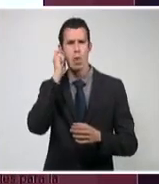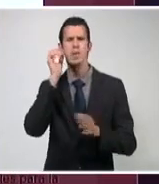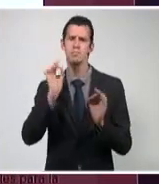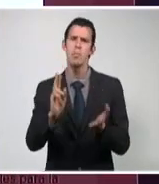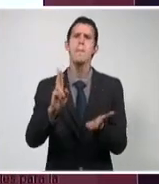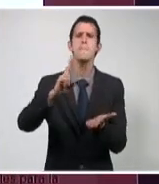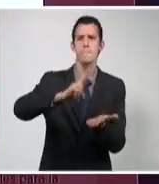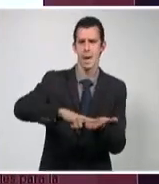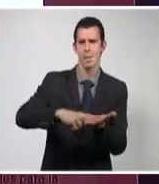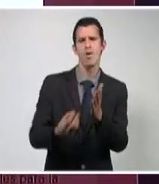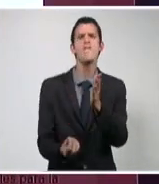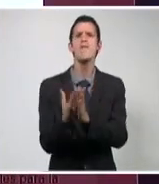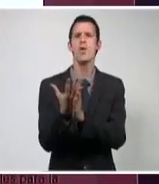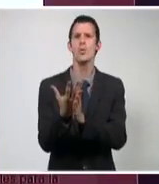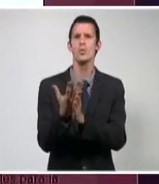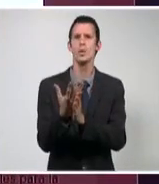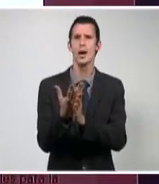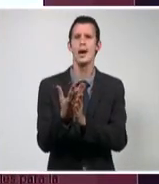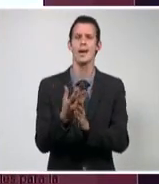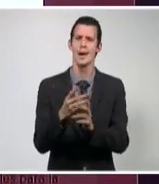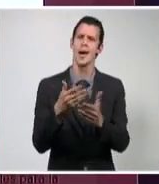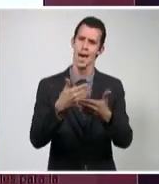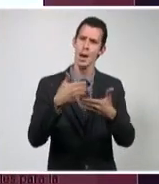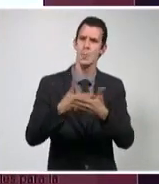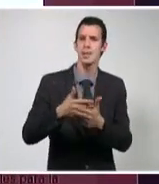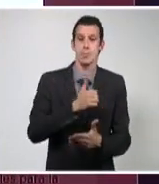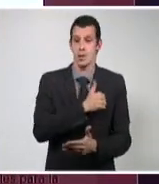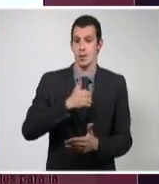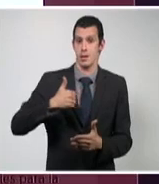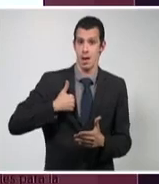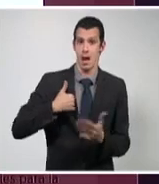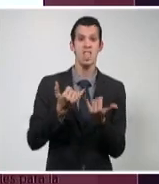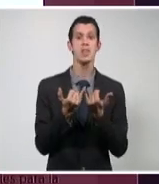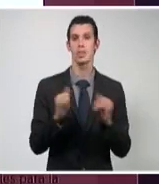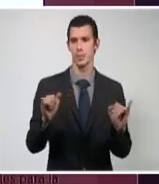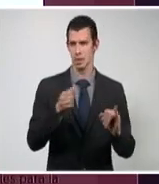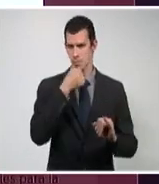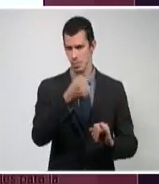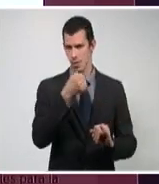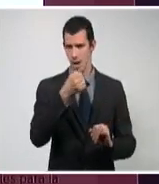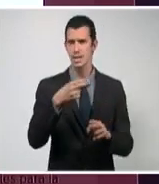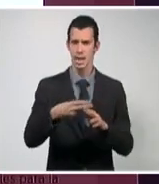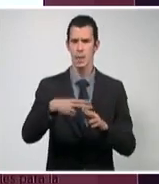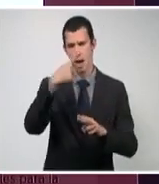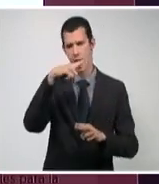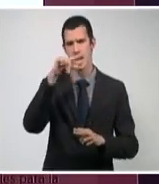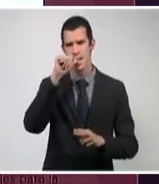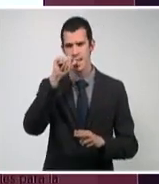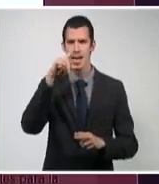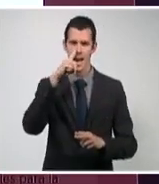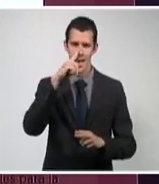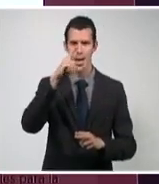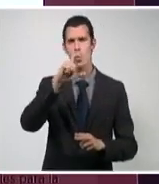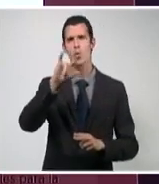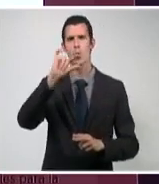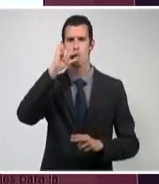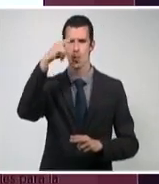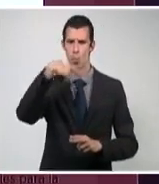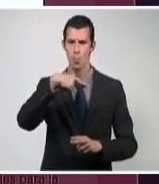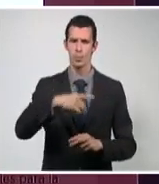ustedes, esta es la ruta del dinero en un caso, apenas un caso. USAID, Agencia de los Estados Unidos para el